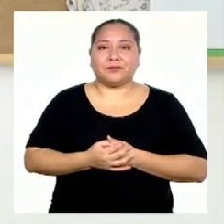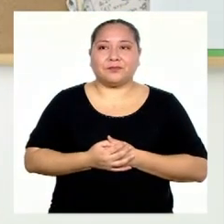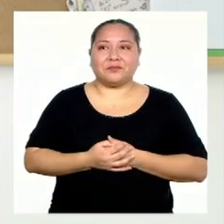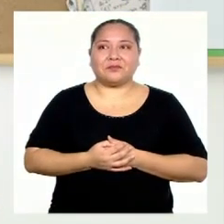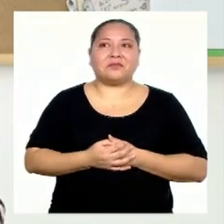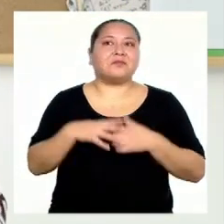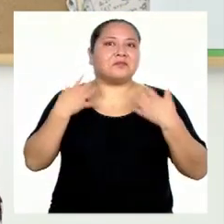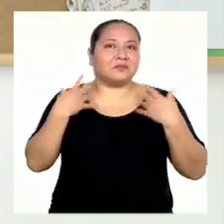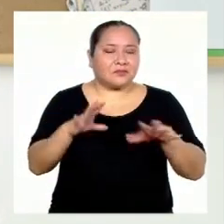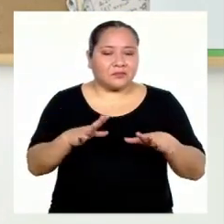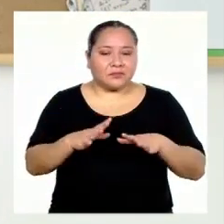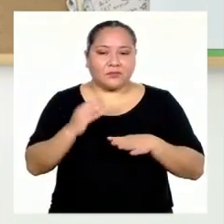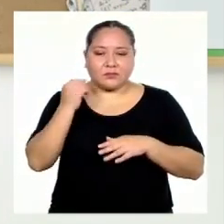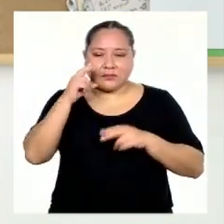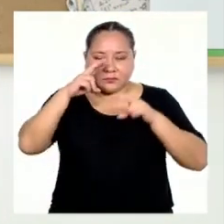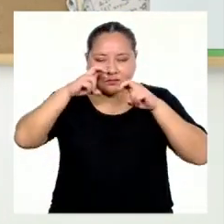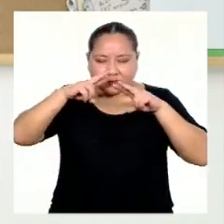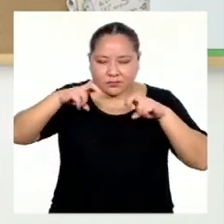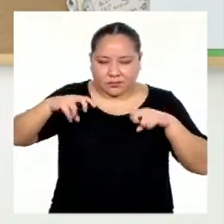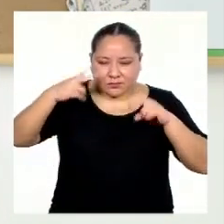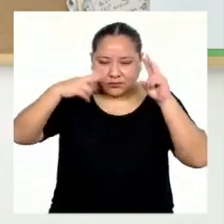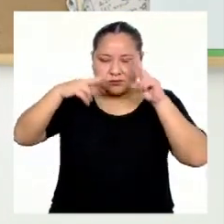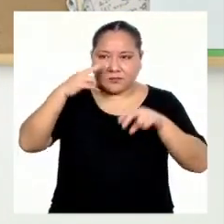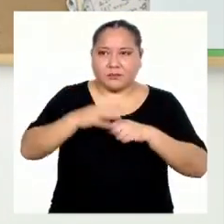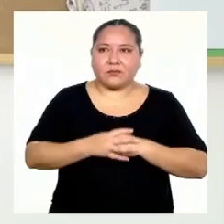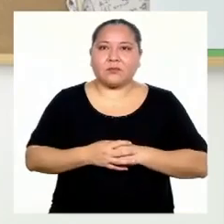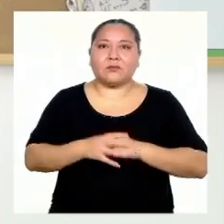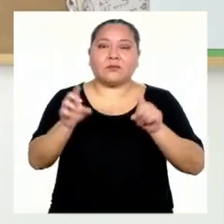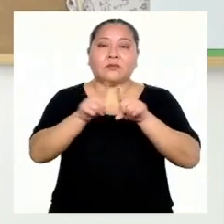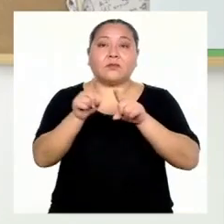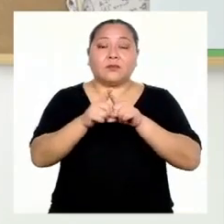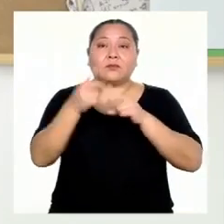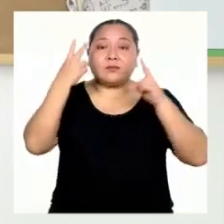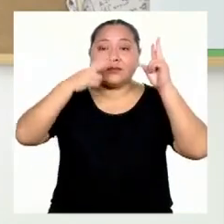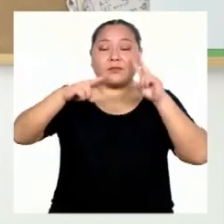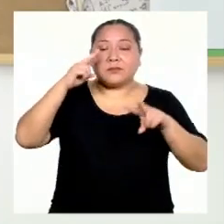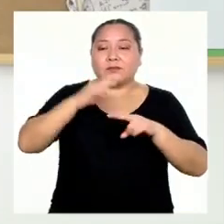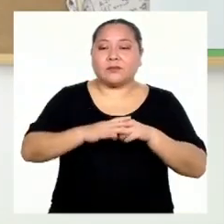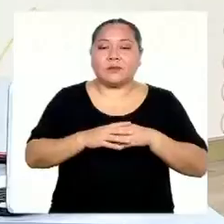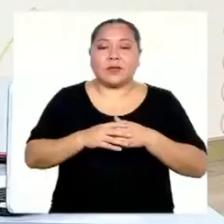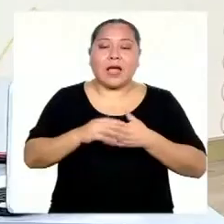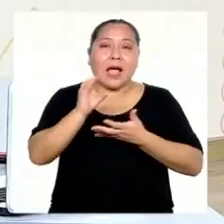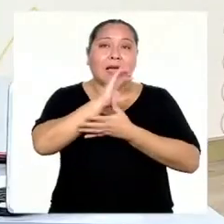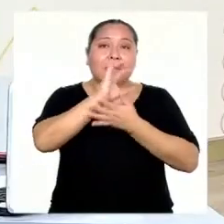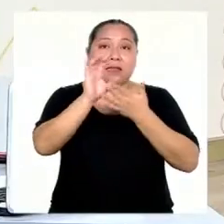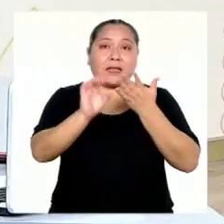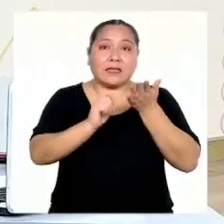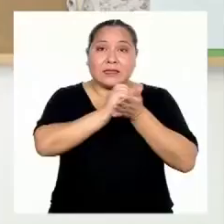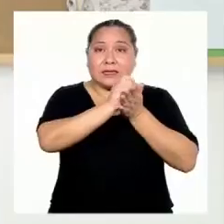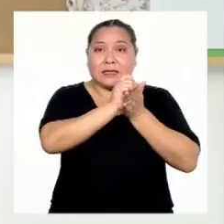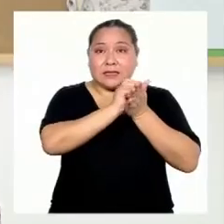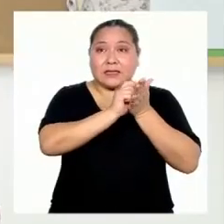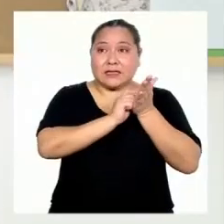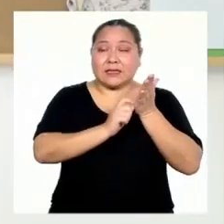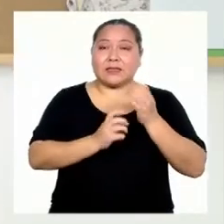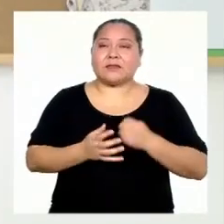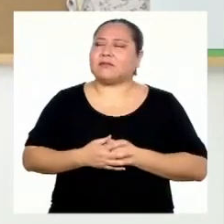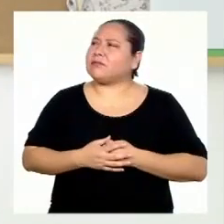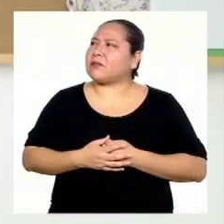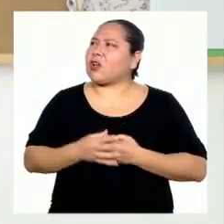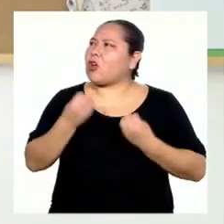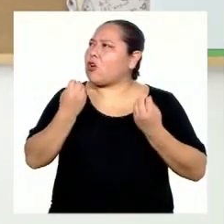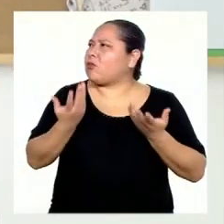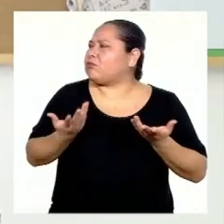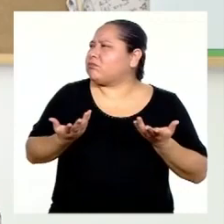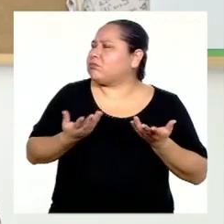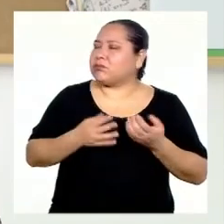Ya hemos hecho una inspección visual. Ahora revisemos las propiedades textuales. ¿A qué se refiere con eso? ¿A cómo está redactado